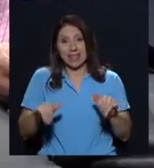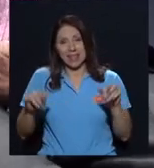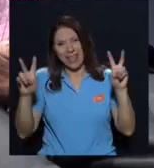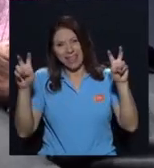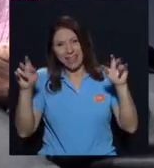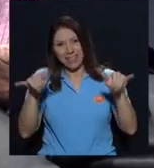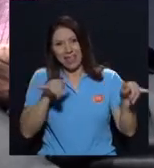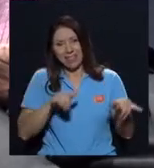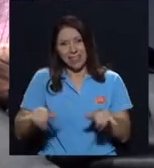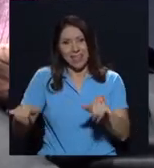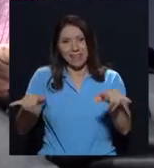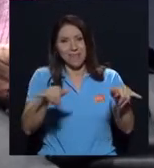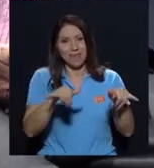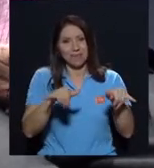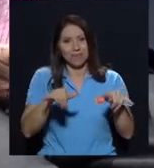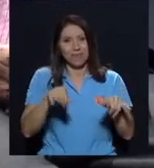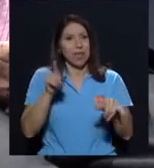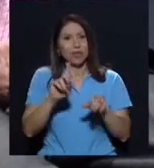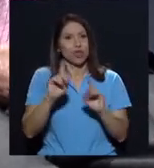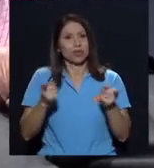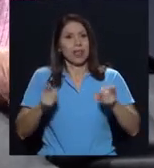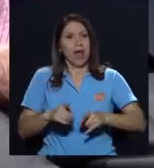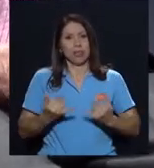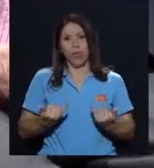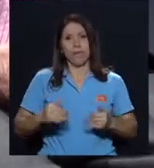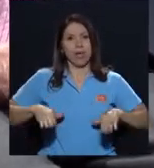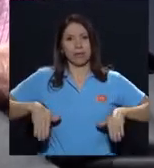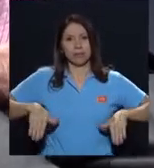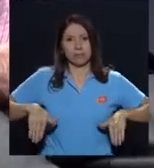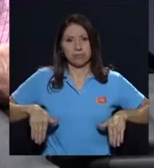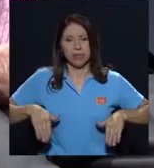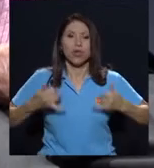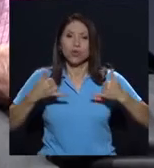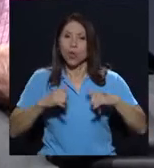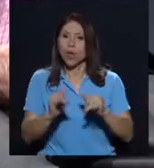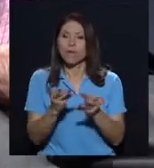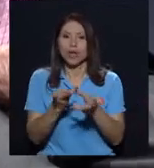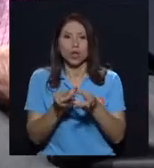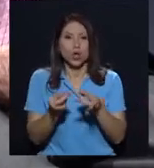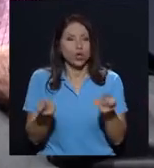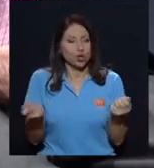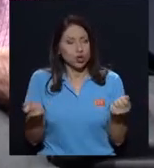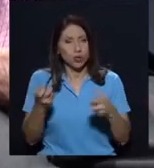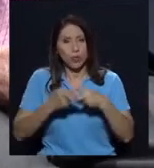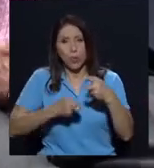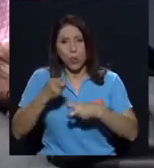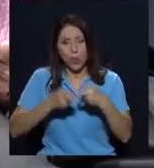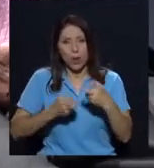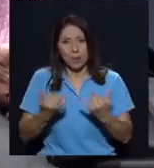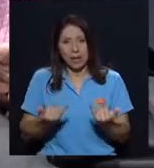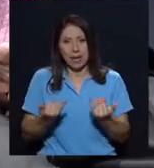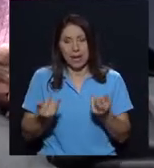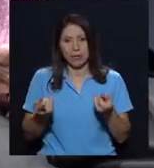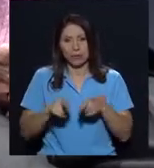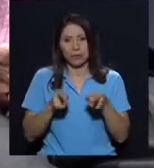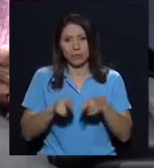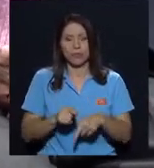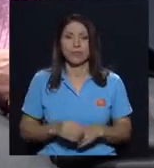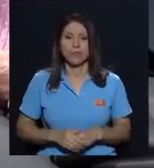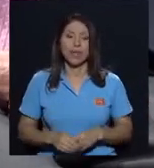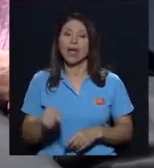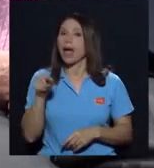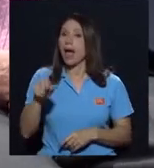se hace por consciente todavía no se resuelve el problema que tenemos entre manos ahí se van a requerir